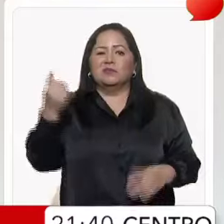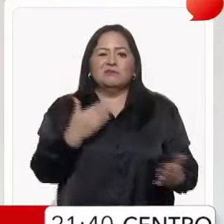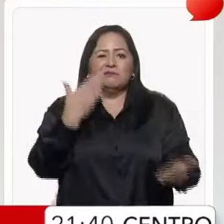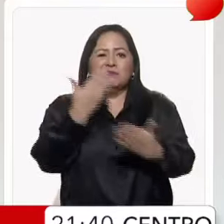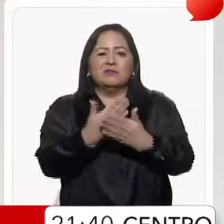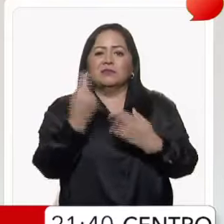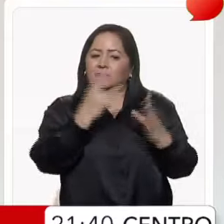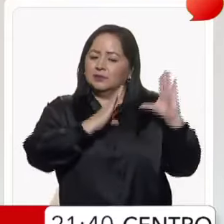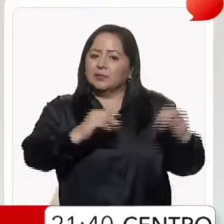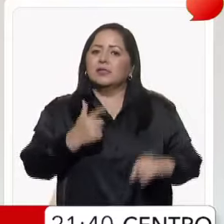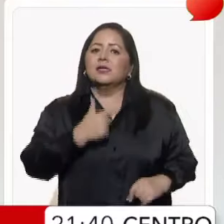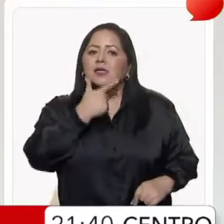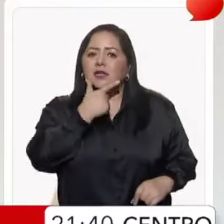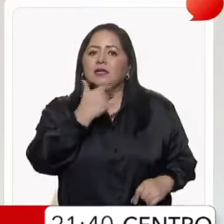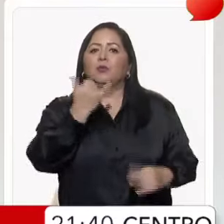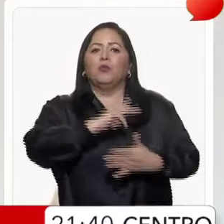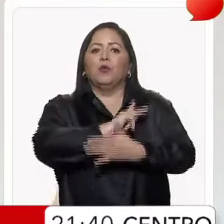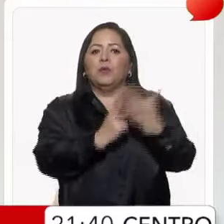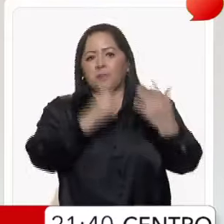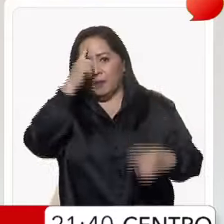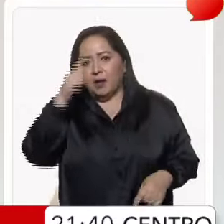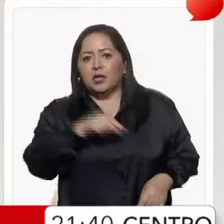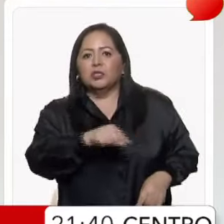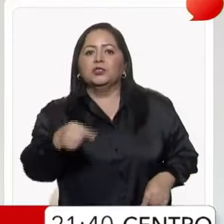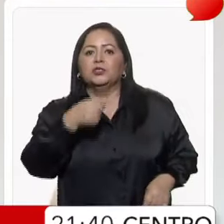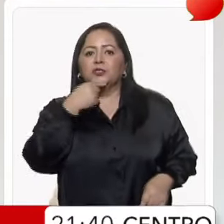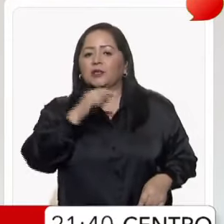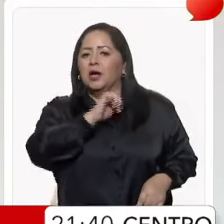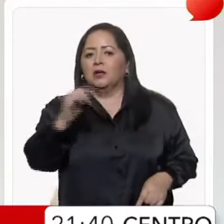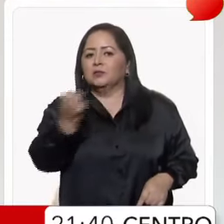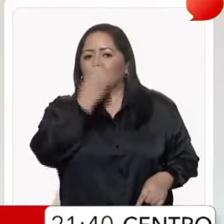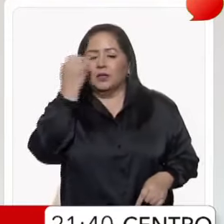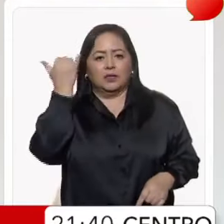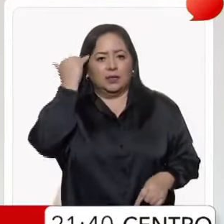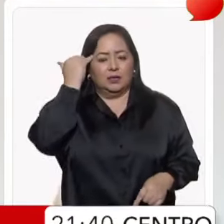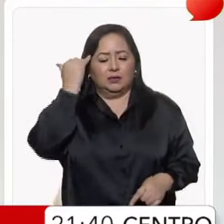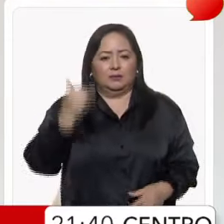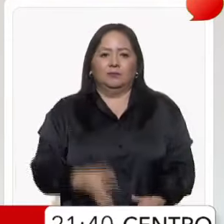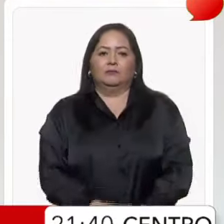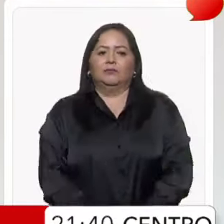propuso que se enseñe inglés y programación a los niñas y niños de las escuelas indígenas.